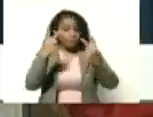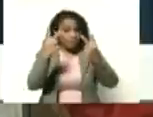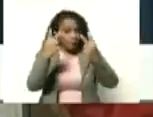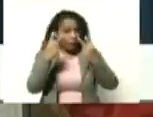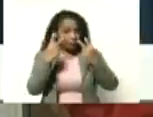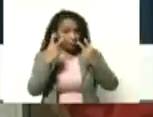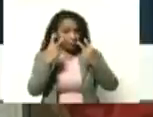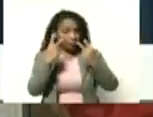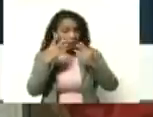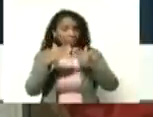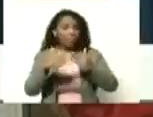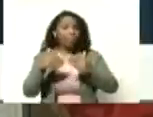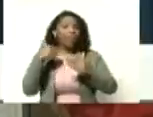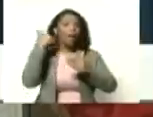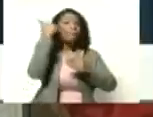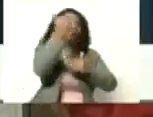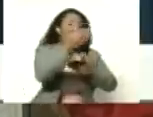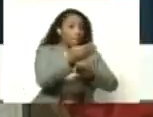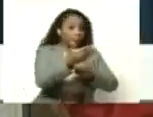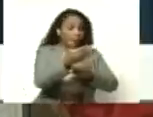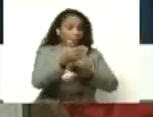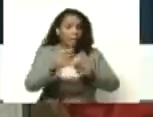luego de su desaparición